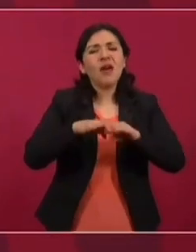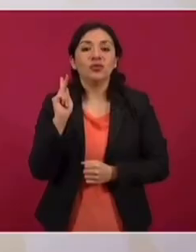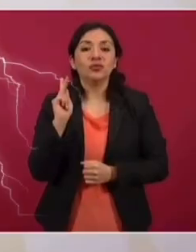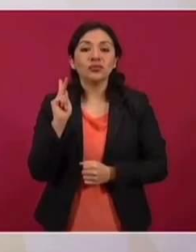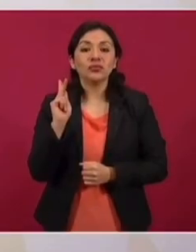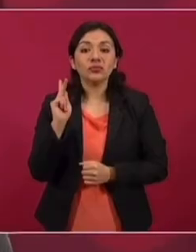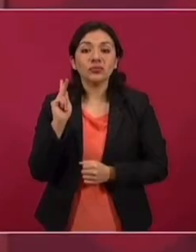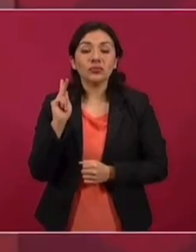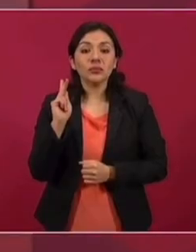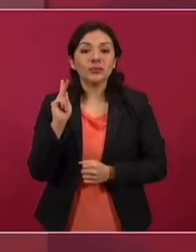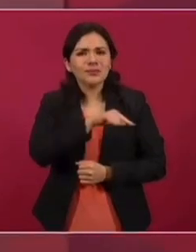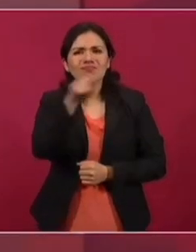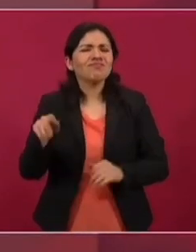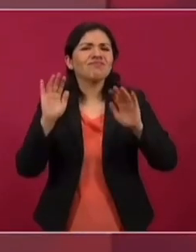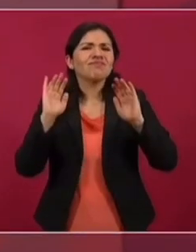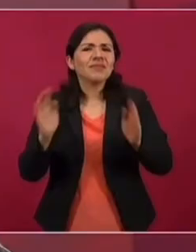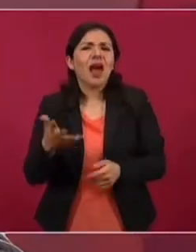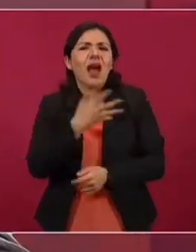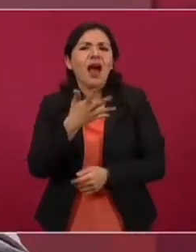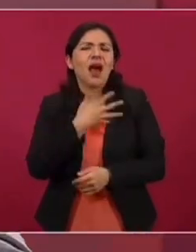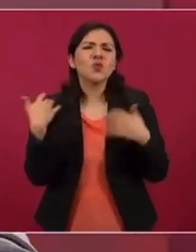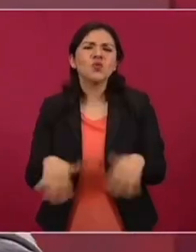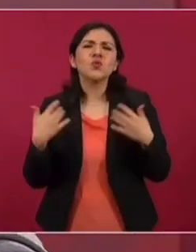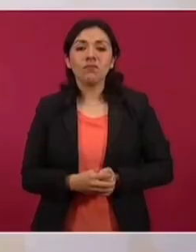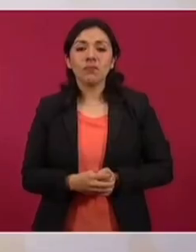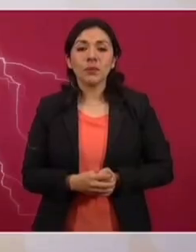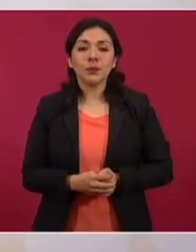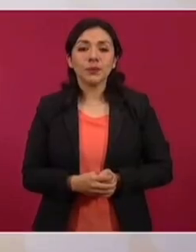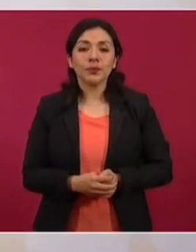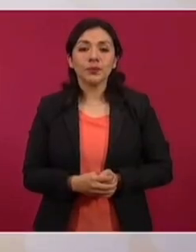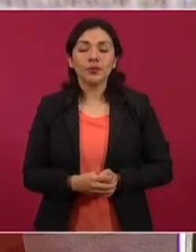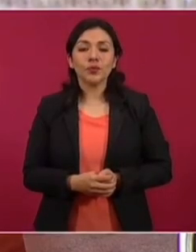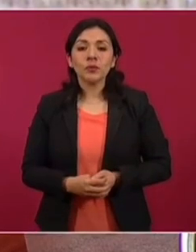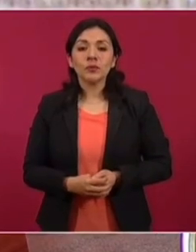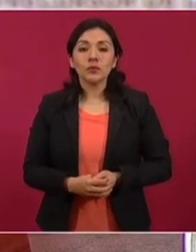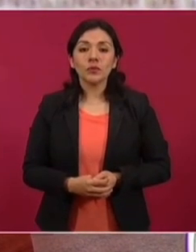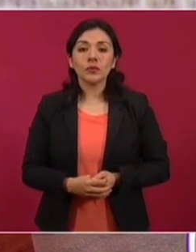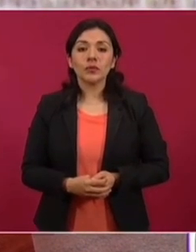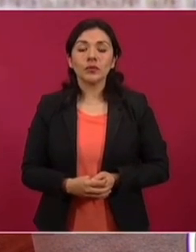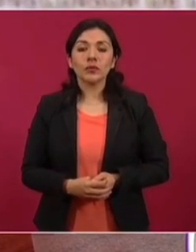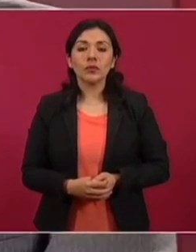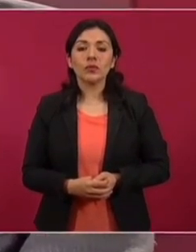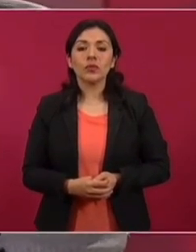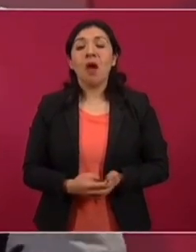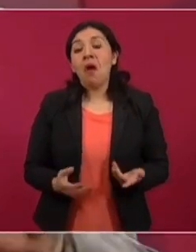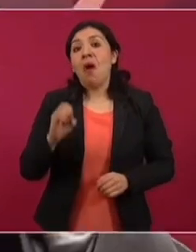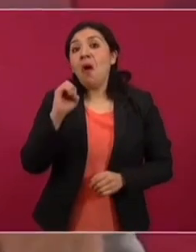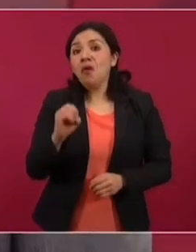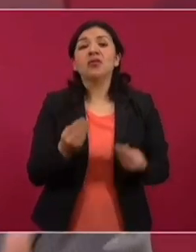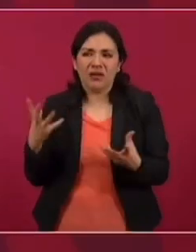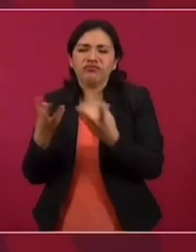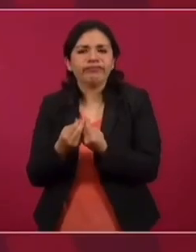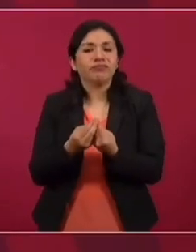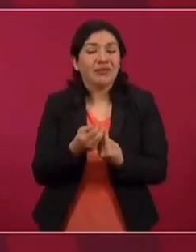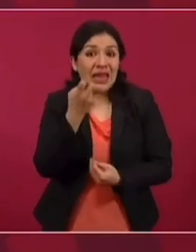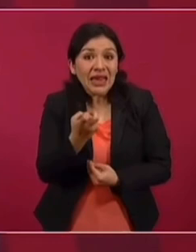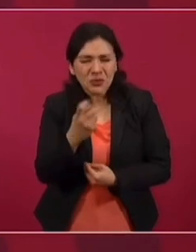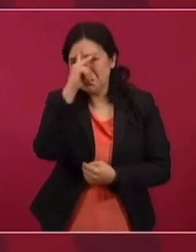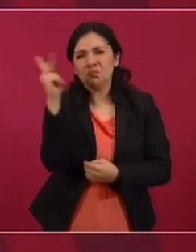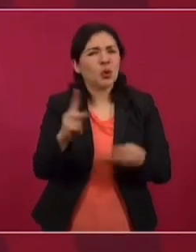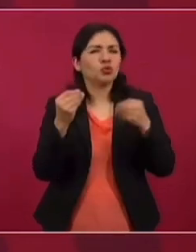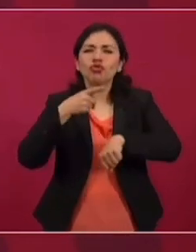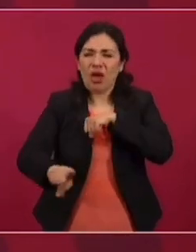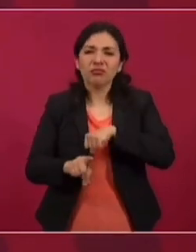nuestro país. Tenían demasiada influencia, demasiado poder o demasiado acercamiento al poder, y eso dañó